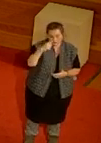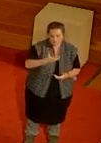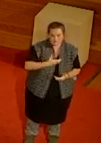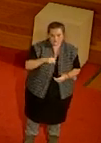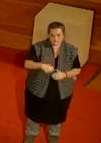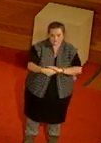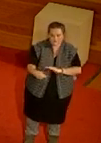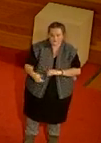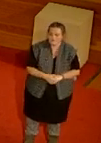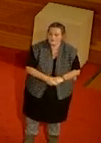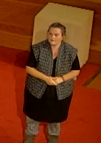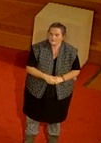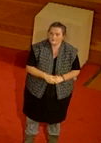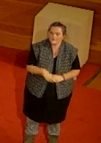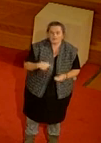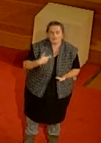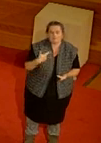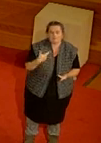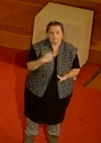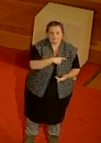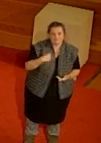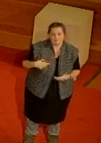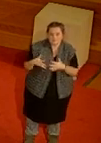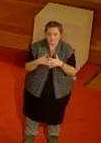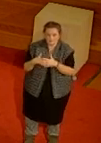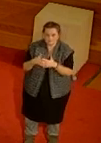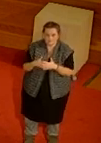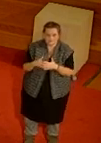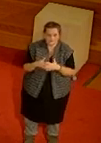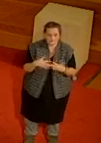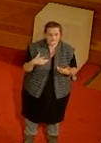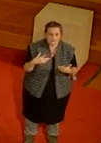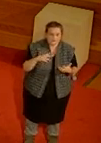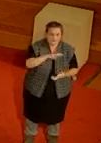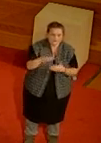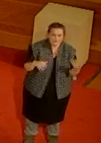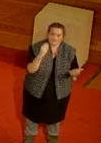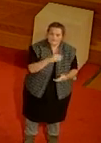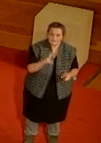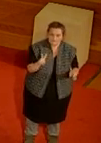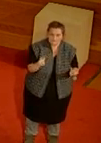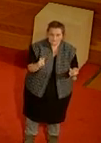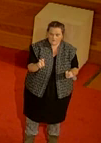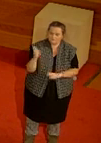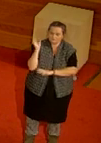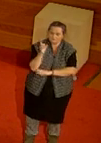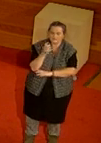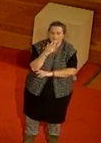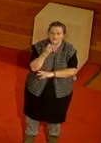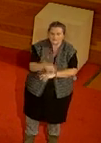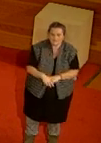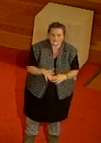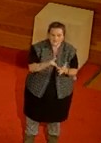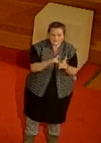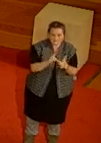programada para esta tarde la conferencia china Estados Unidos nueva guerra fría que será a cargo de Jesús Núñez viller